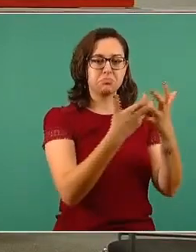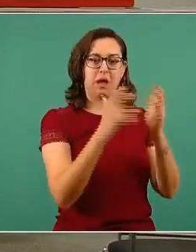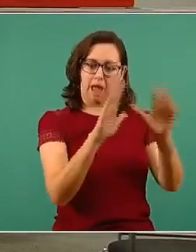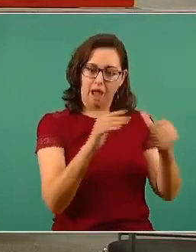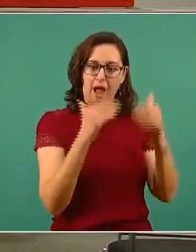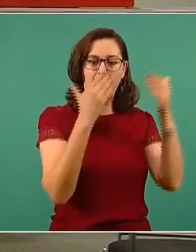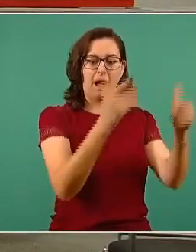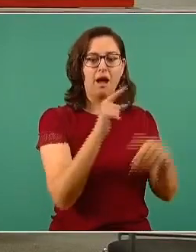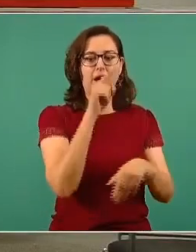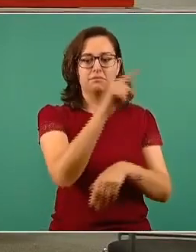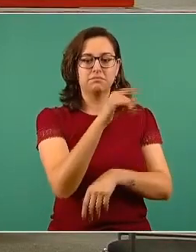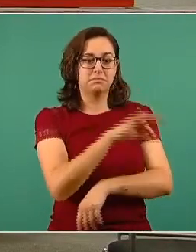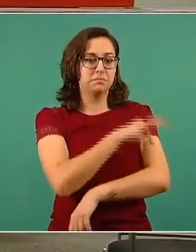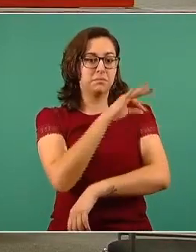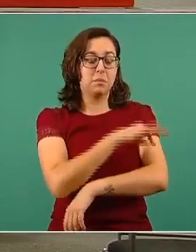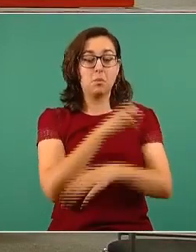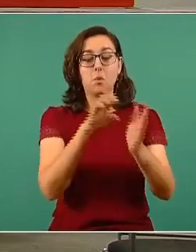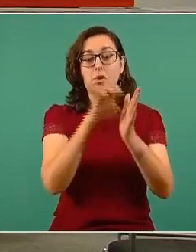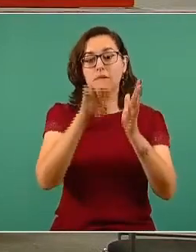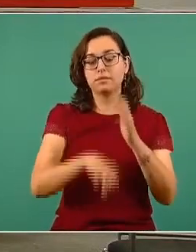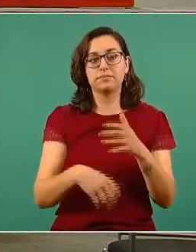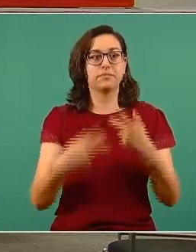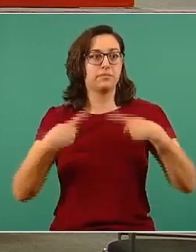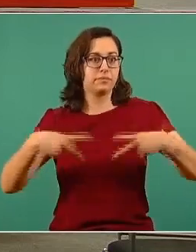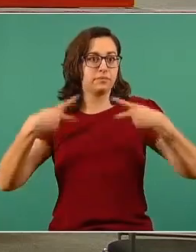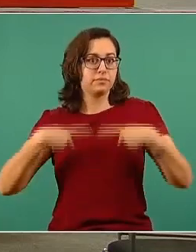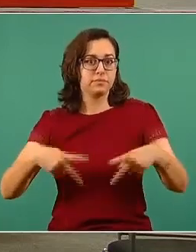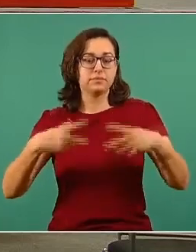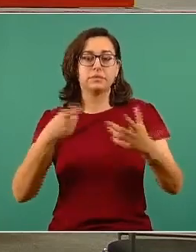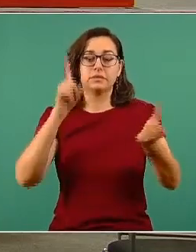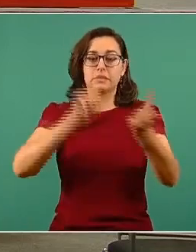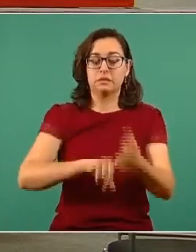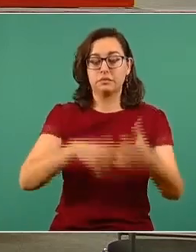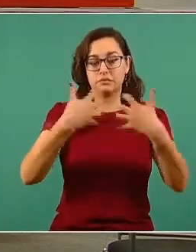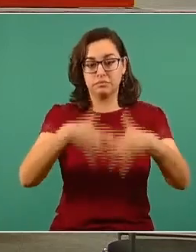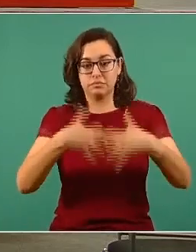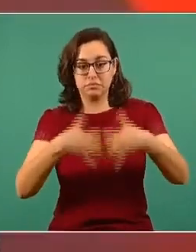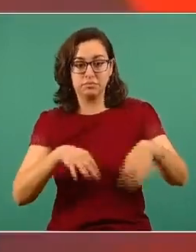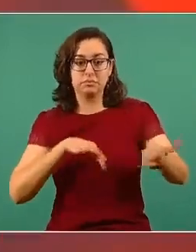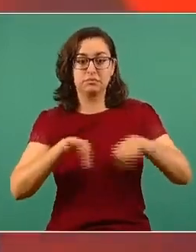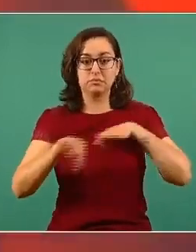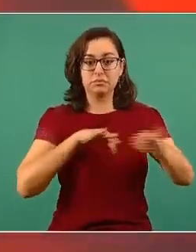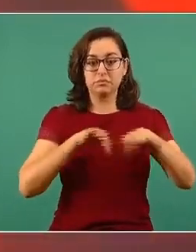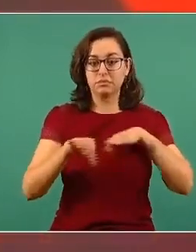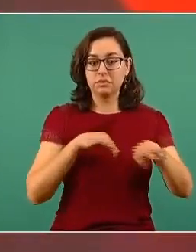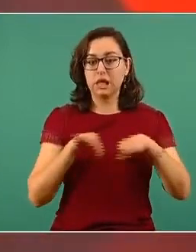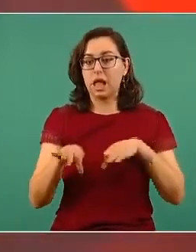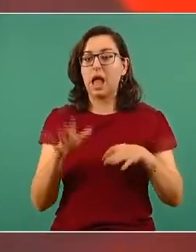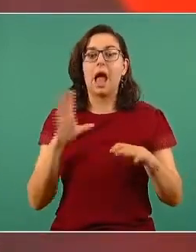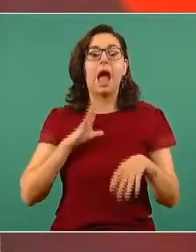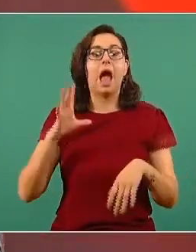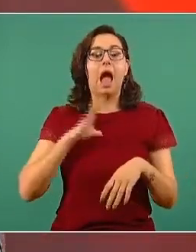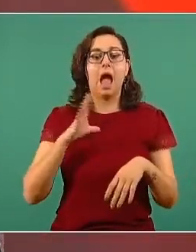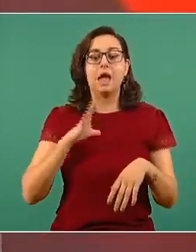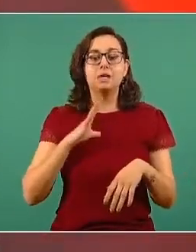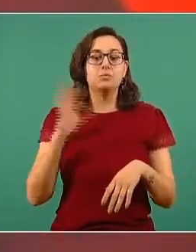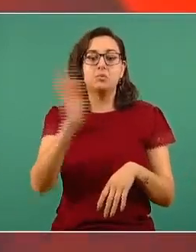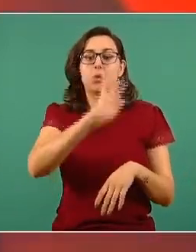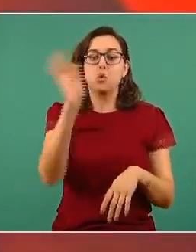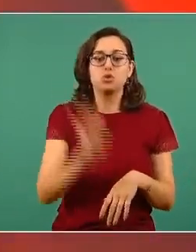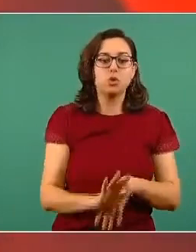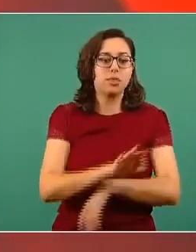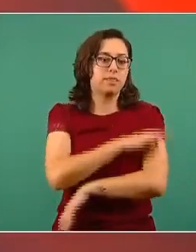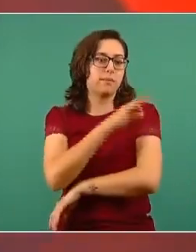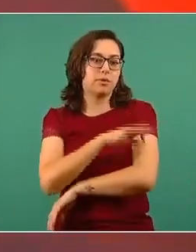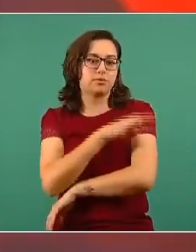ejemplo, de las maquiladoras en la frontera, ofreciendo ya estos paquetes de vacunación allá. Eso en